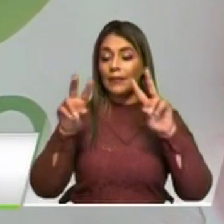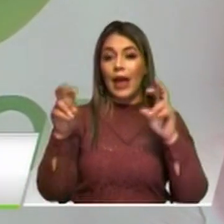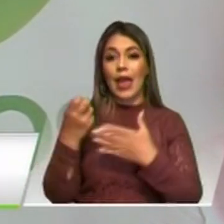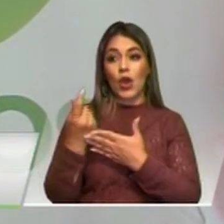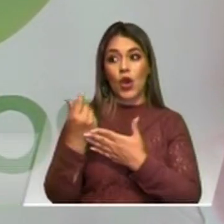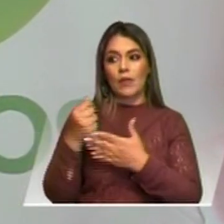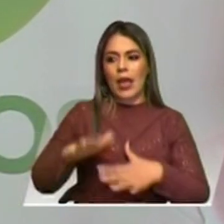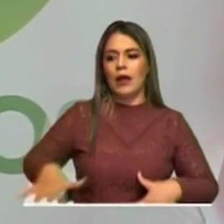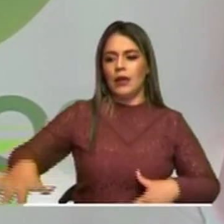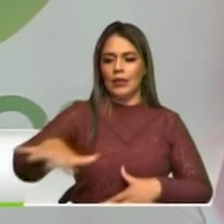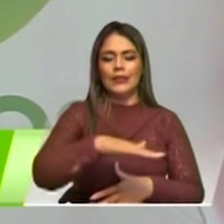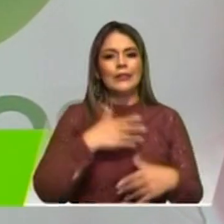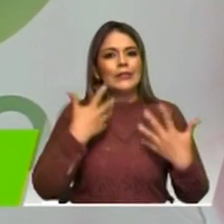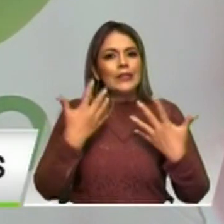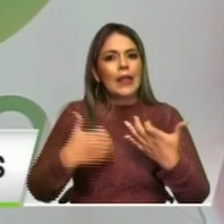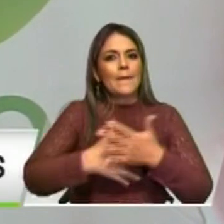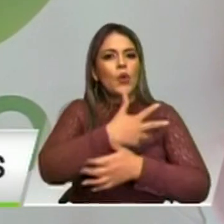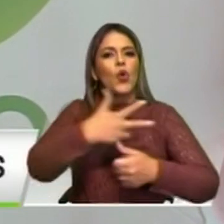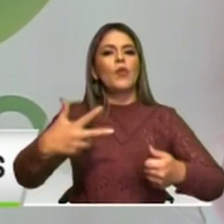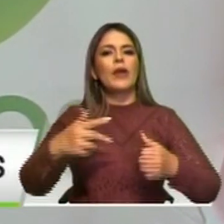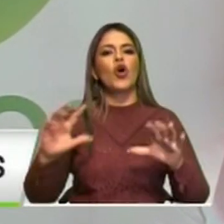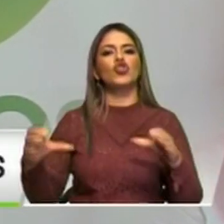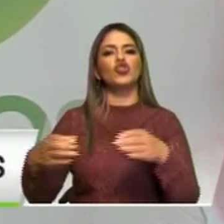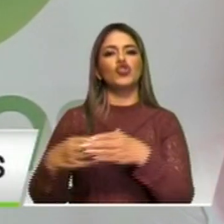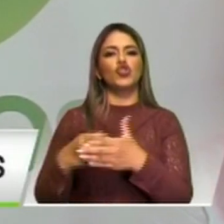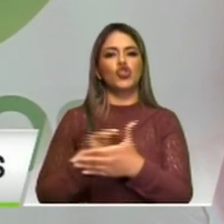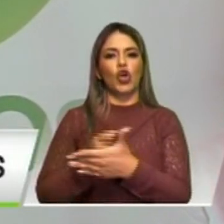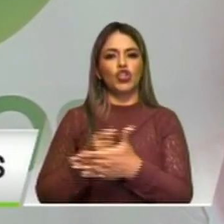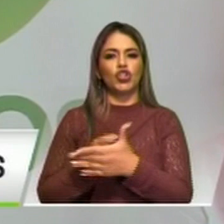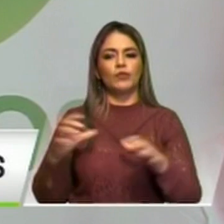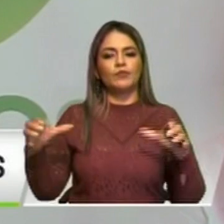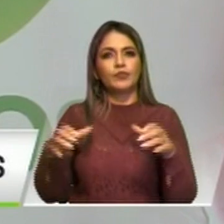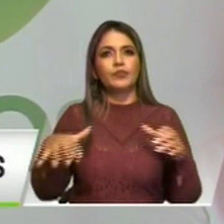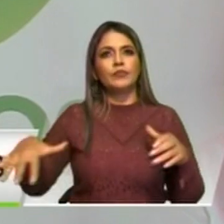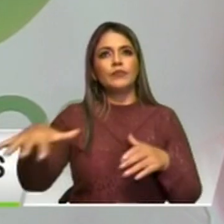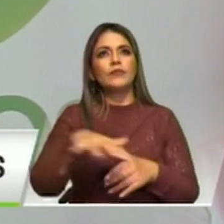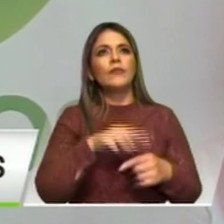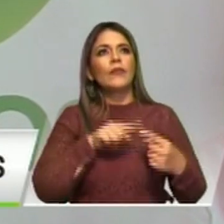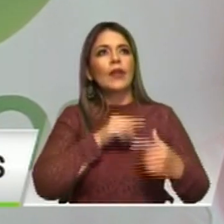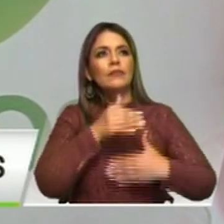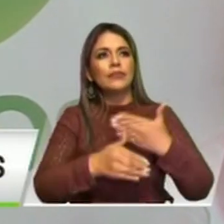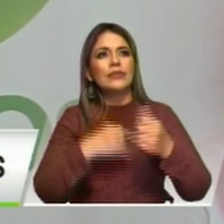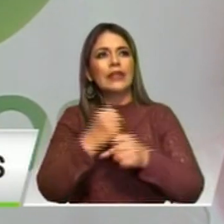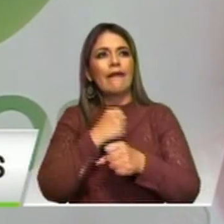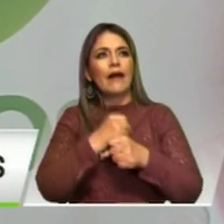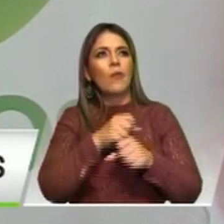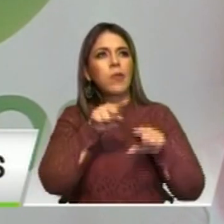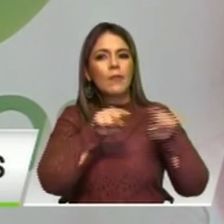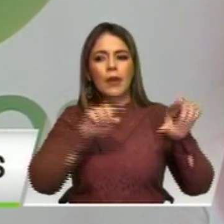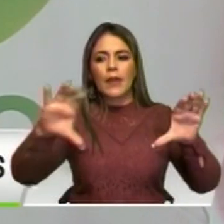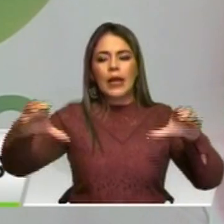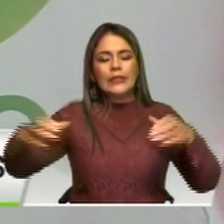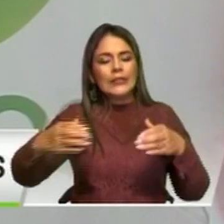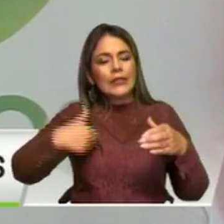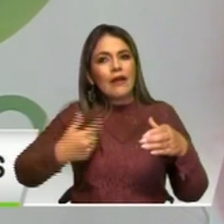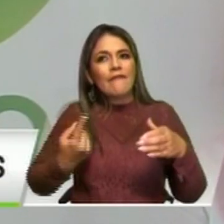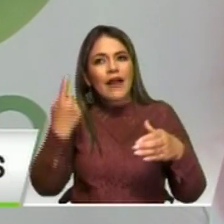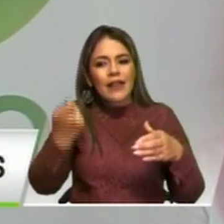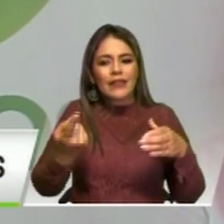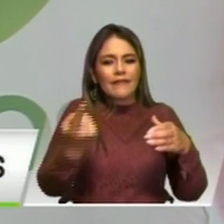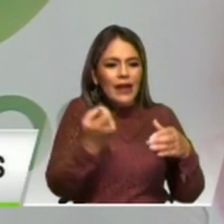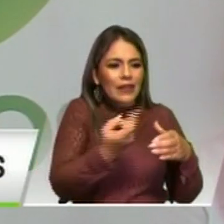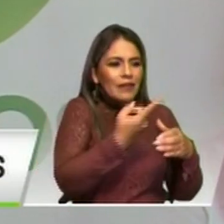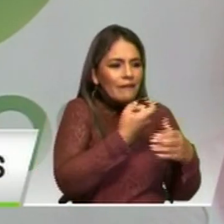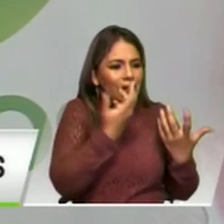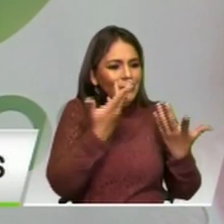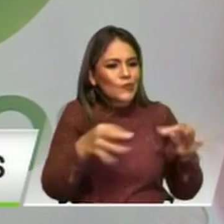sistema productivo asociativo que permita la satisfacción oportuna y eficaz de necesidades básicas de nuestros